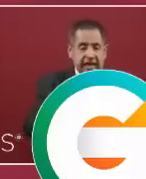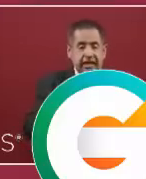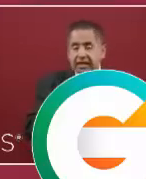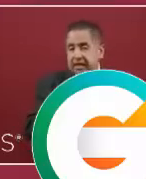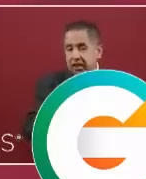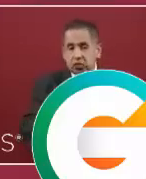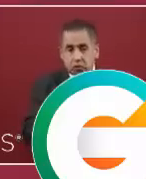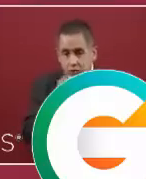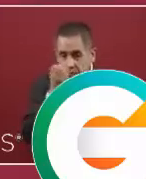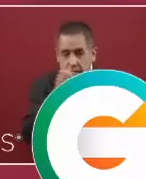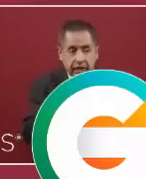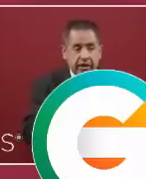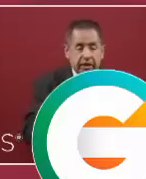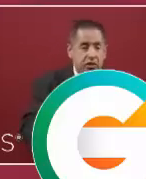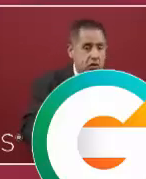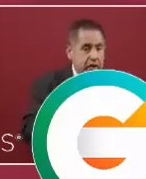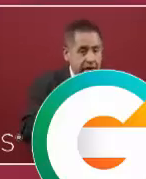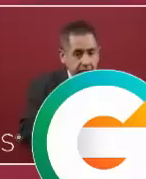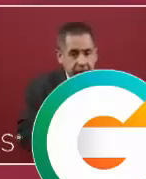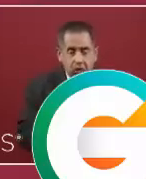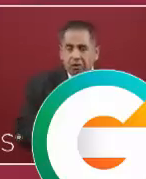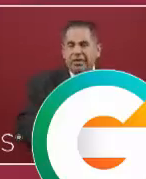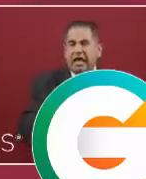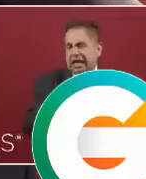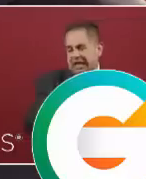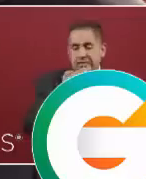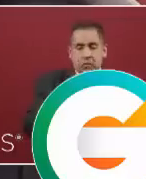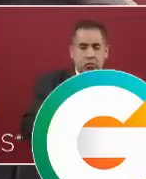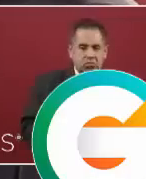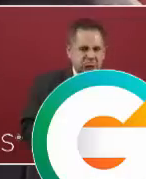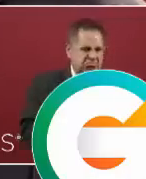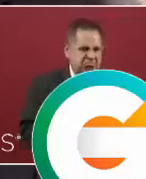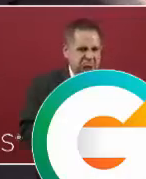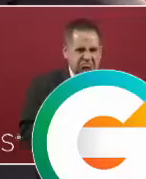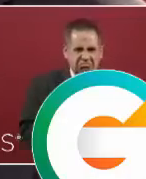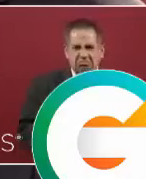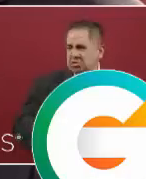trabajo. Entonces, eso estoy seguro